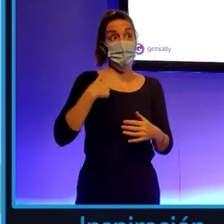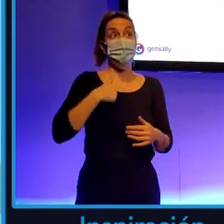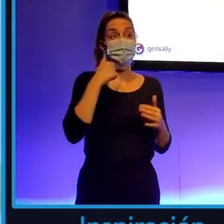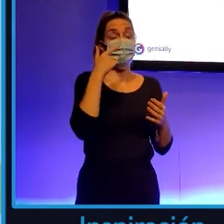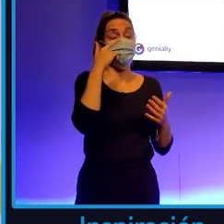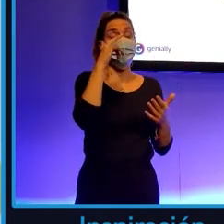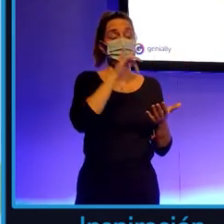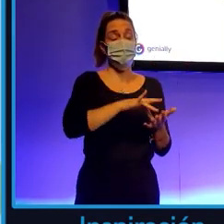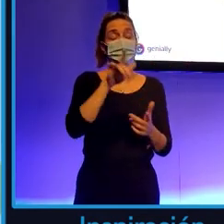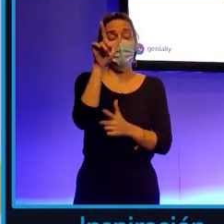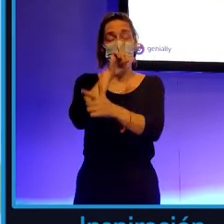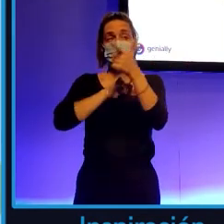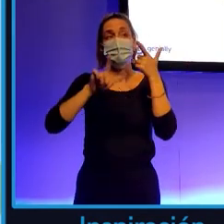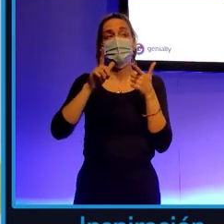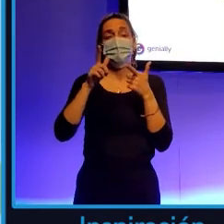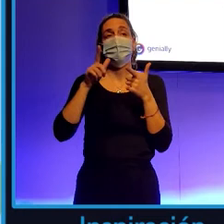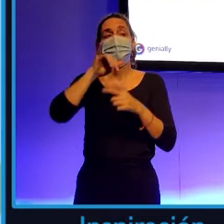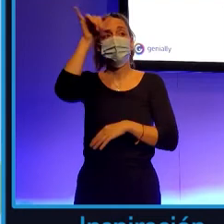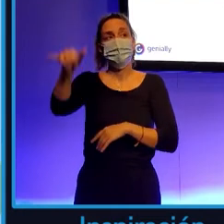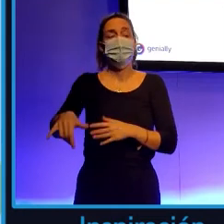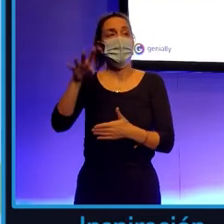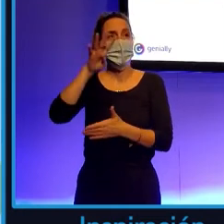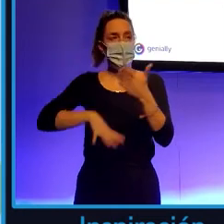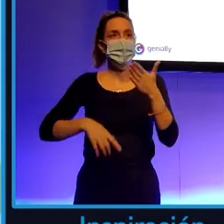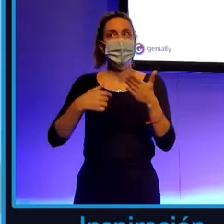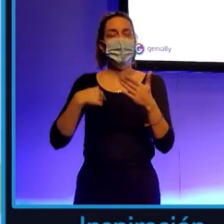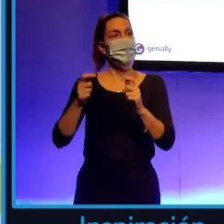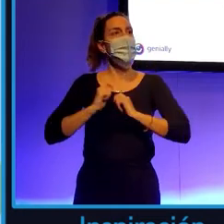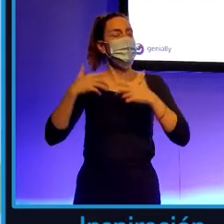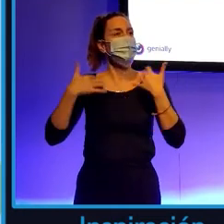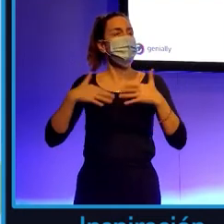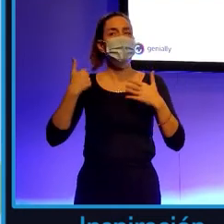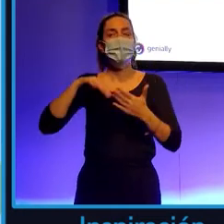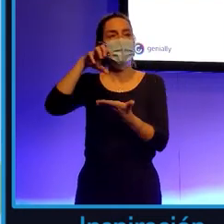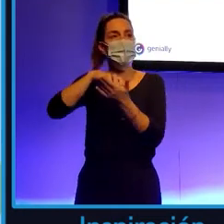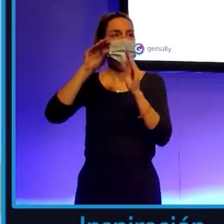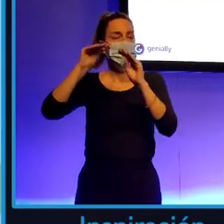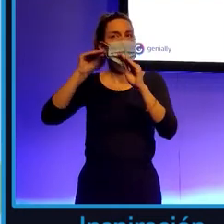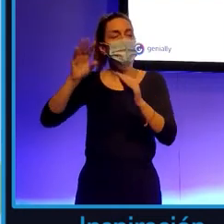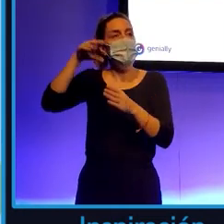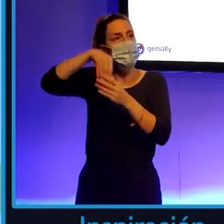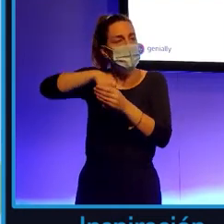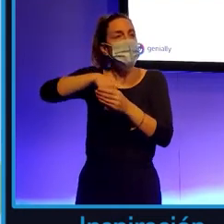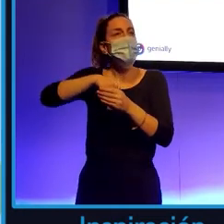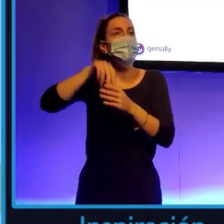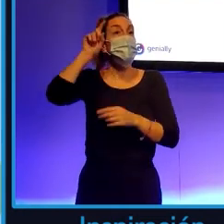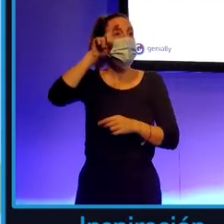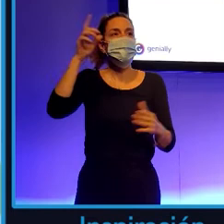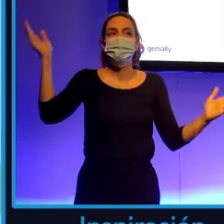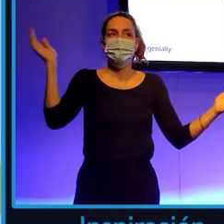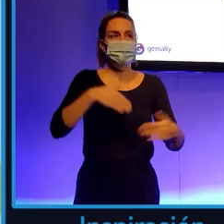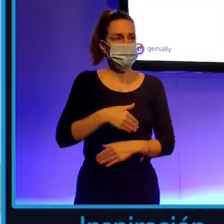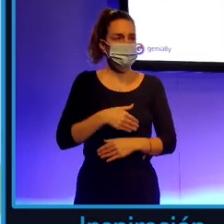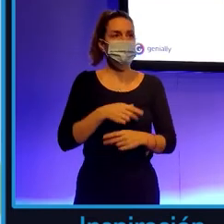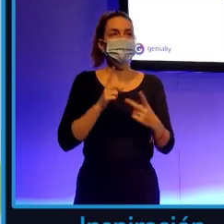barcelona y con alegría hemos podido observar que ya existe el centro formativo donde no existen ni los profesores